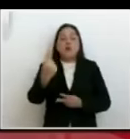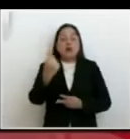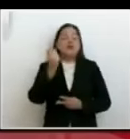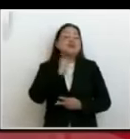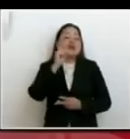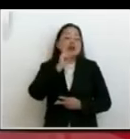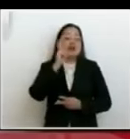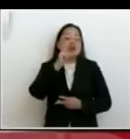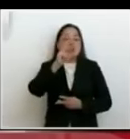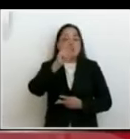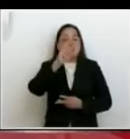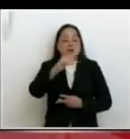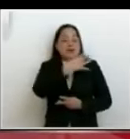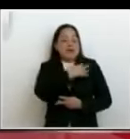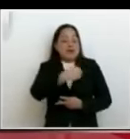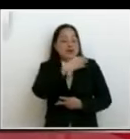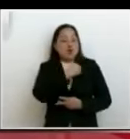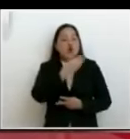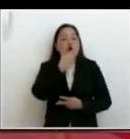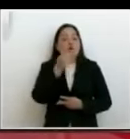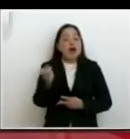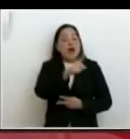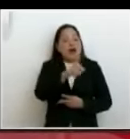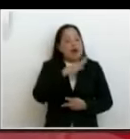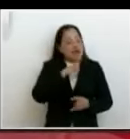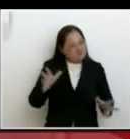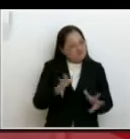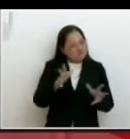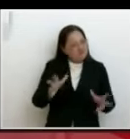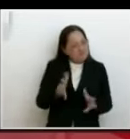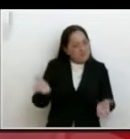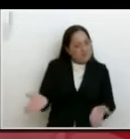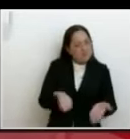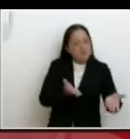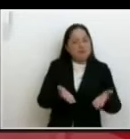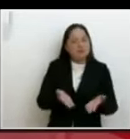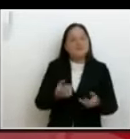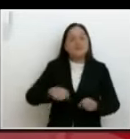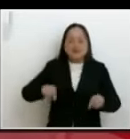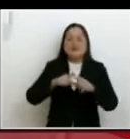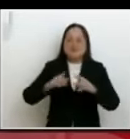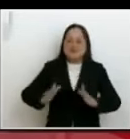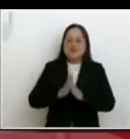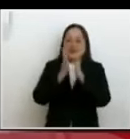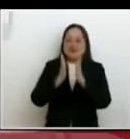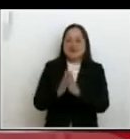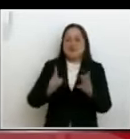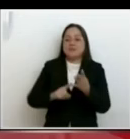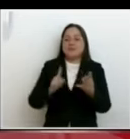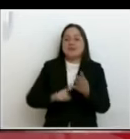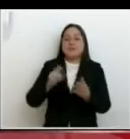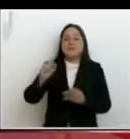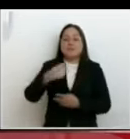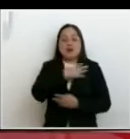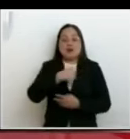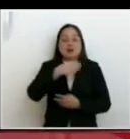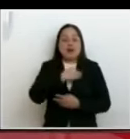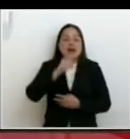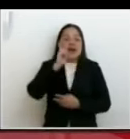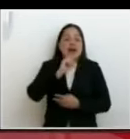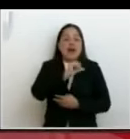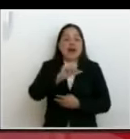PRI se encontraba alentando esa intentona golpista? La hija de Rosario Robles también se